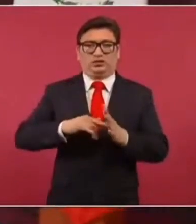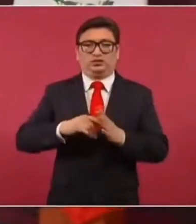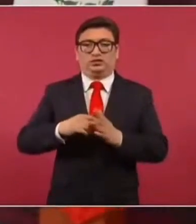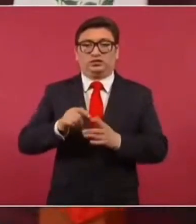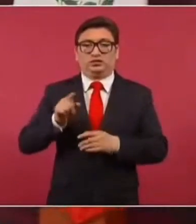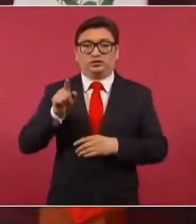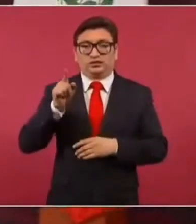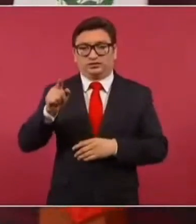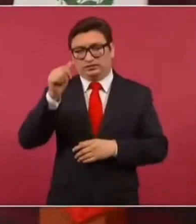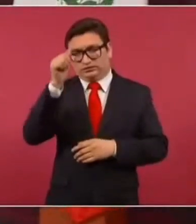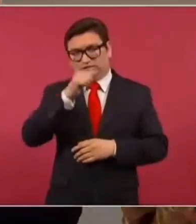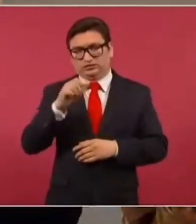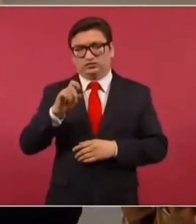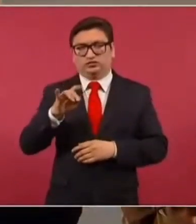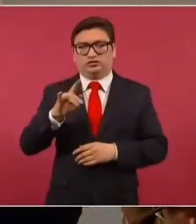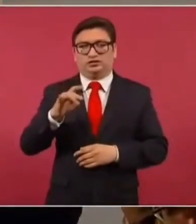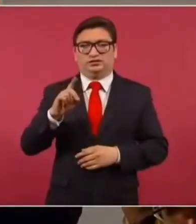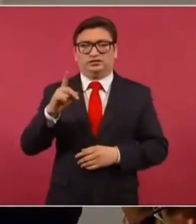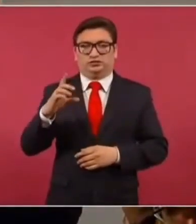padre Solalinte